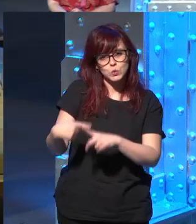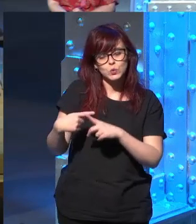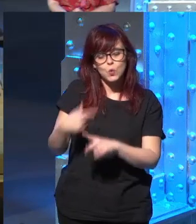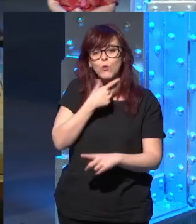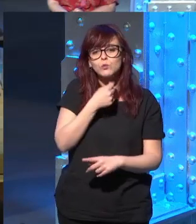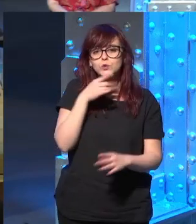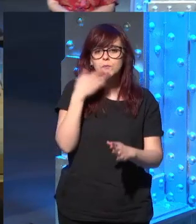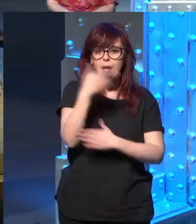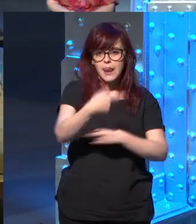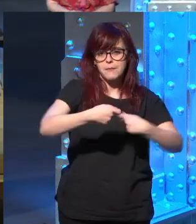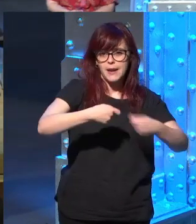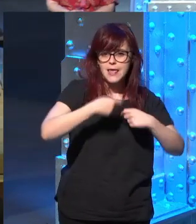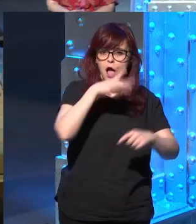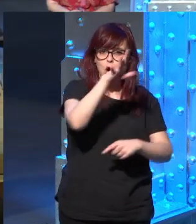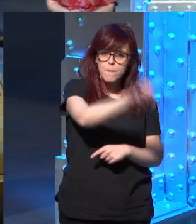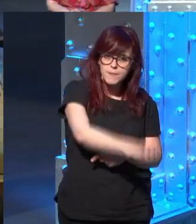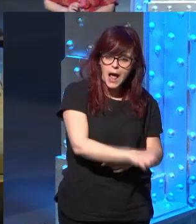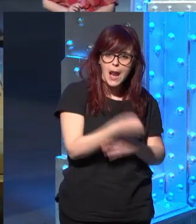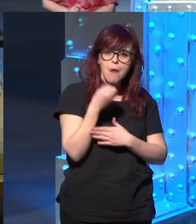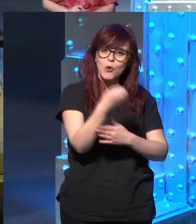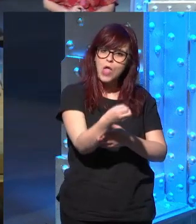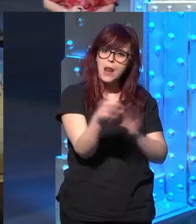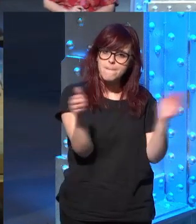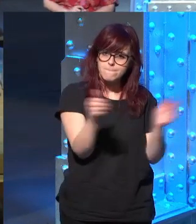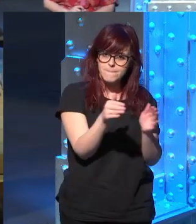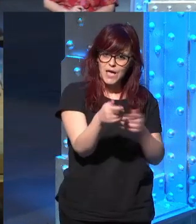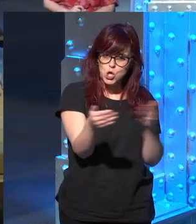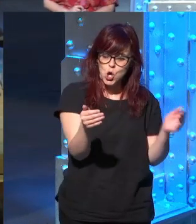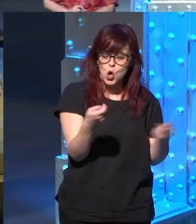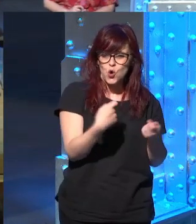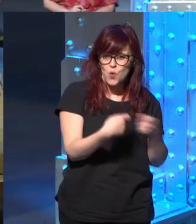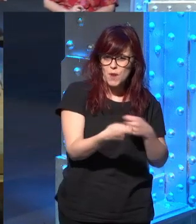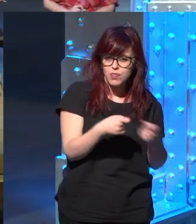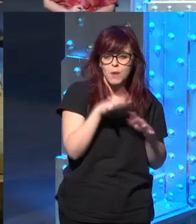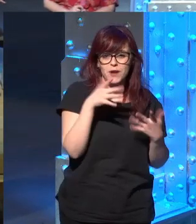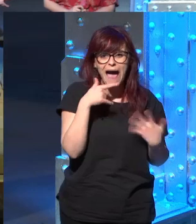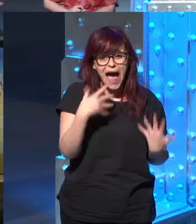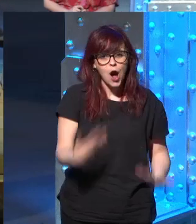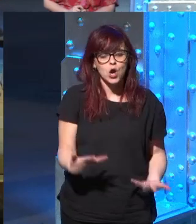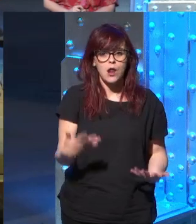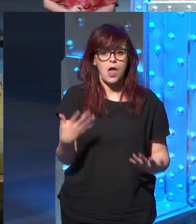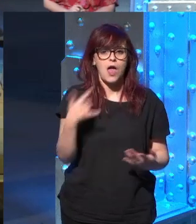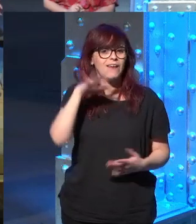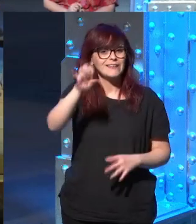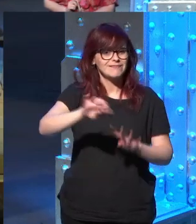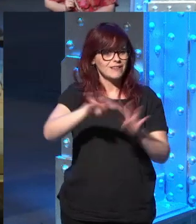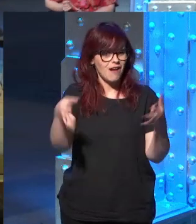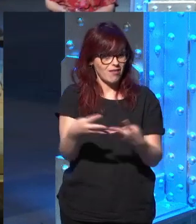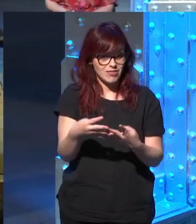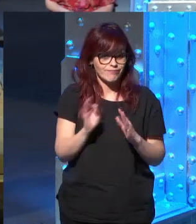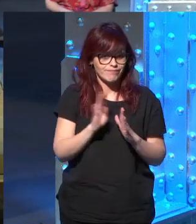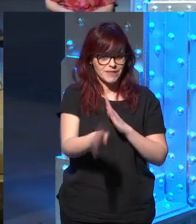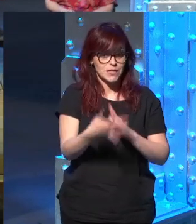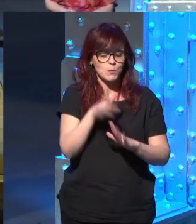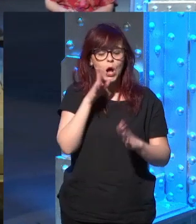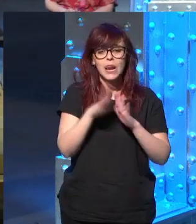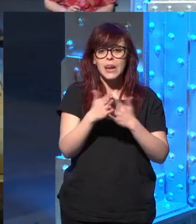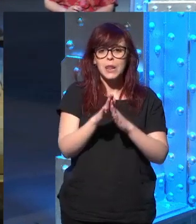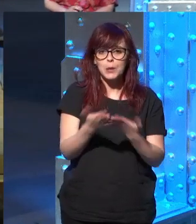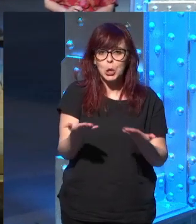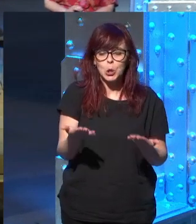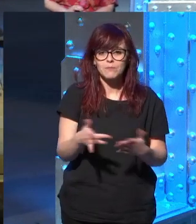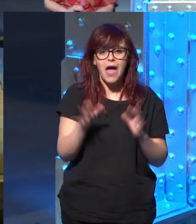de ir a la librería a comprar y apoyar al pequeño comercio, ¿no? Pero es verdad que vivimos en tiempos que la gente compra por internet y los libros que